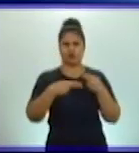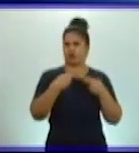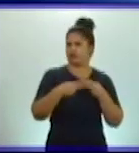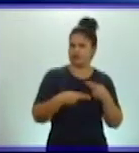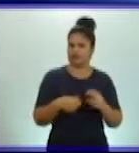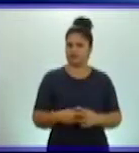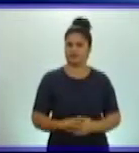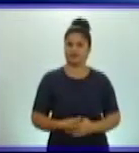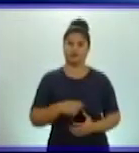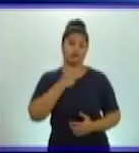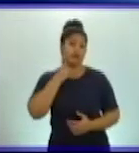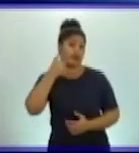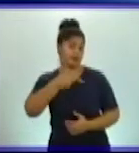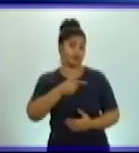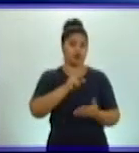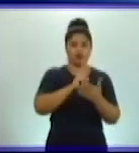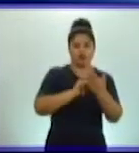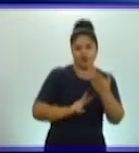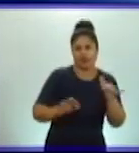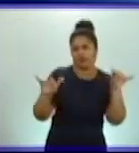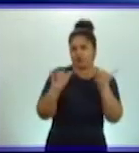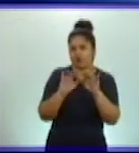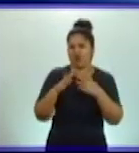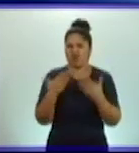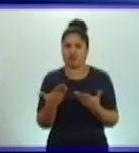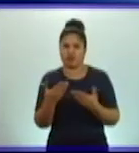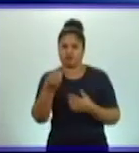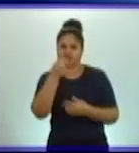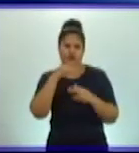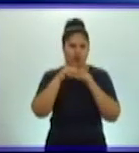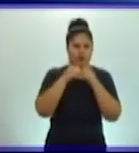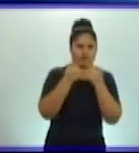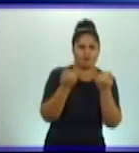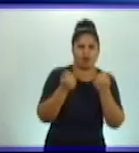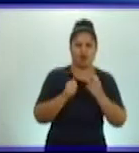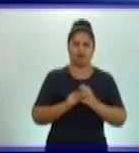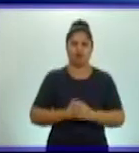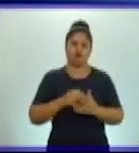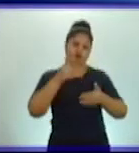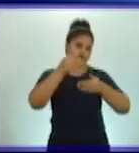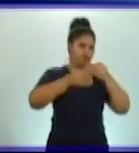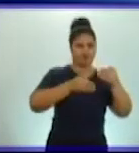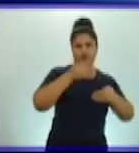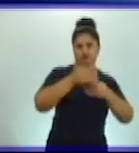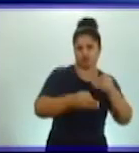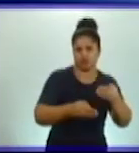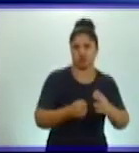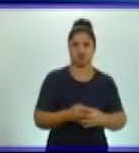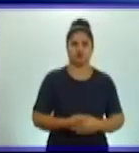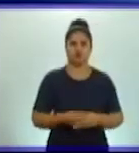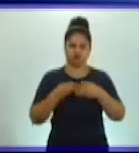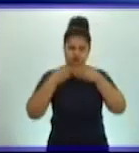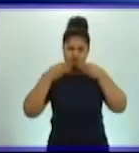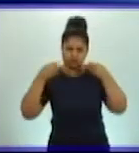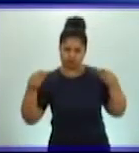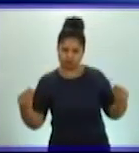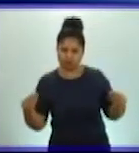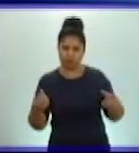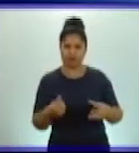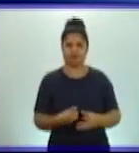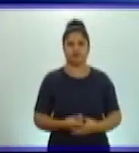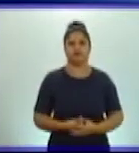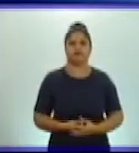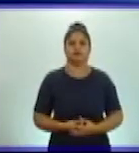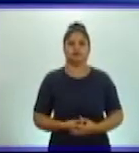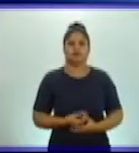como comer, es un proceso, hay que probarlo a bocado, hay que masticarlo, hay que degustarlo y después entonces es que tenemos